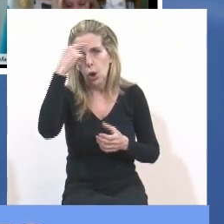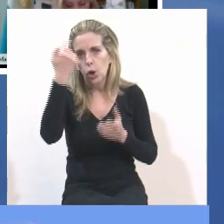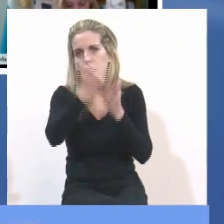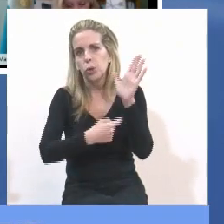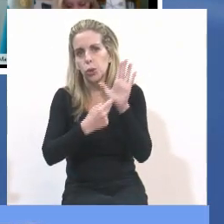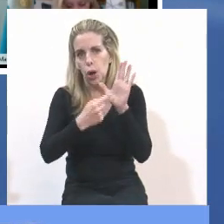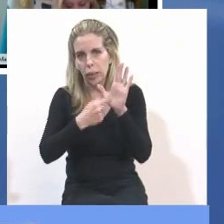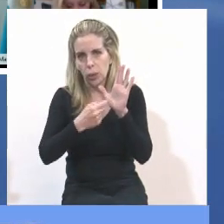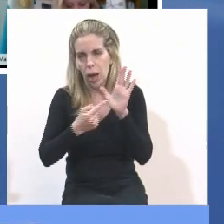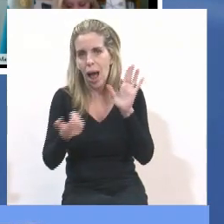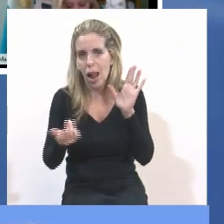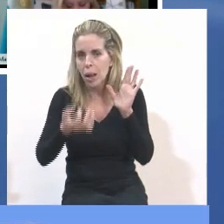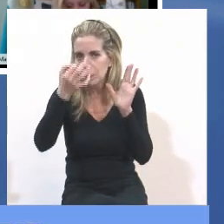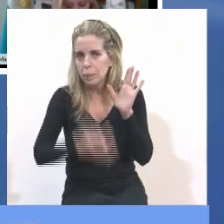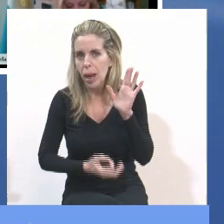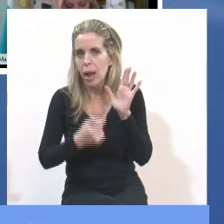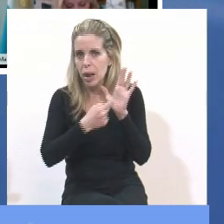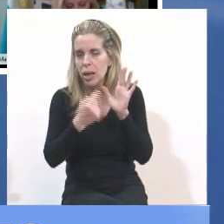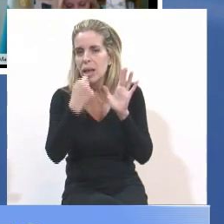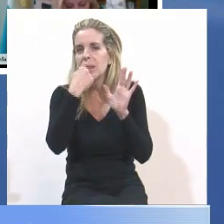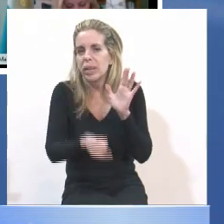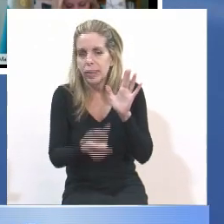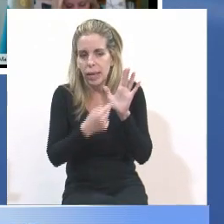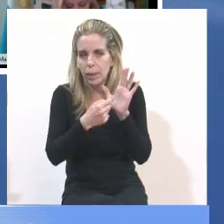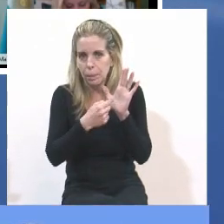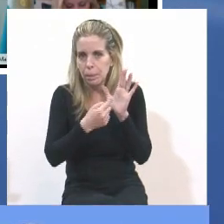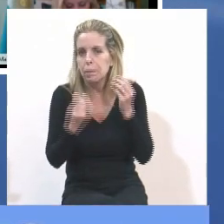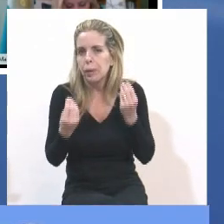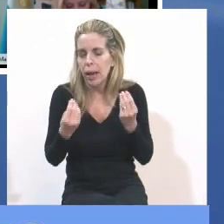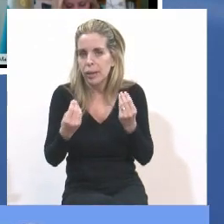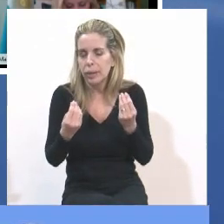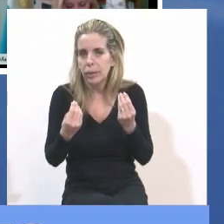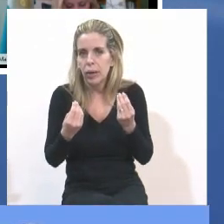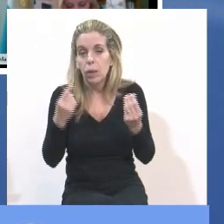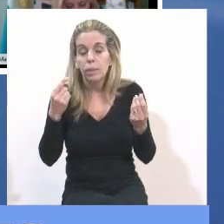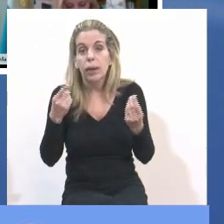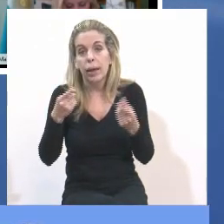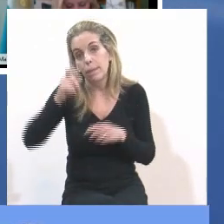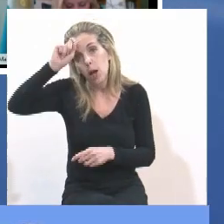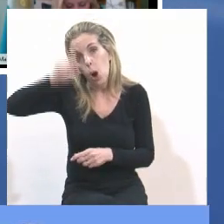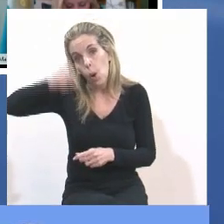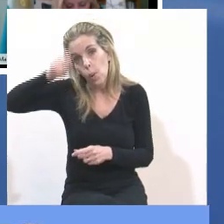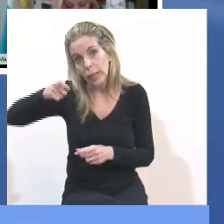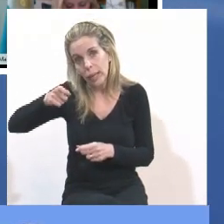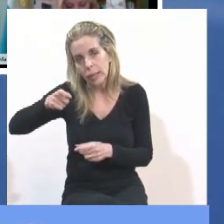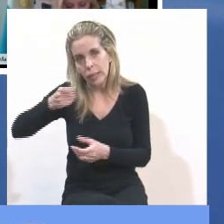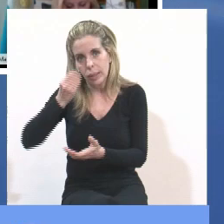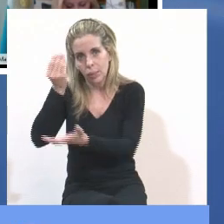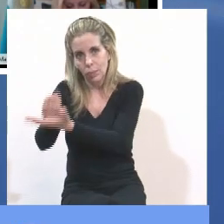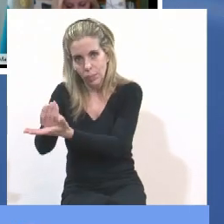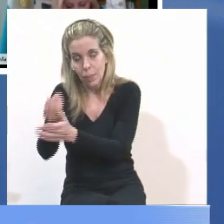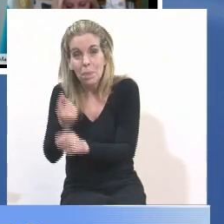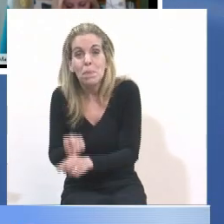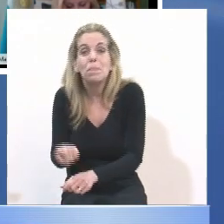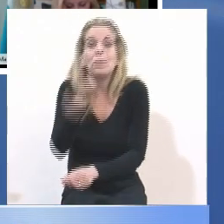Constitución Nacional sabiamente establece que el acuerdo para los jueces debe pasar por el Senado,